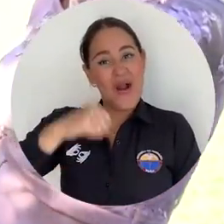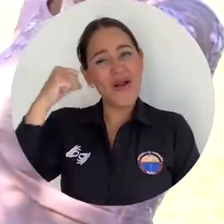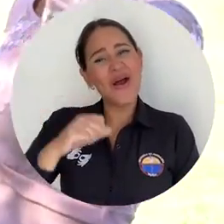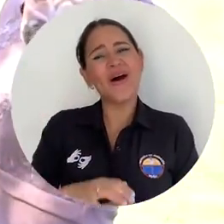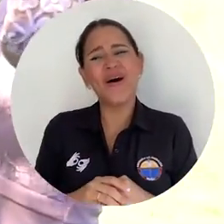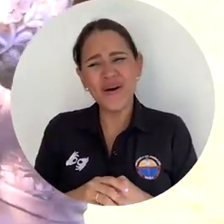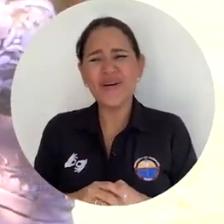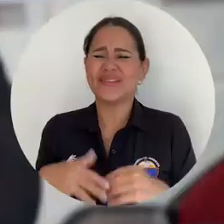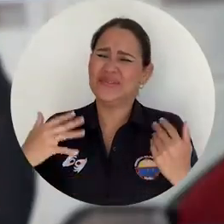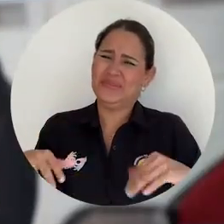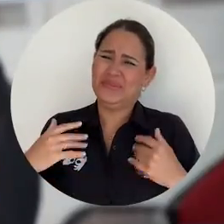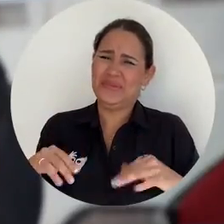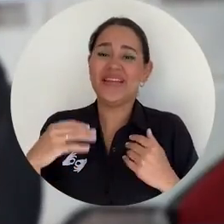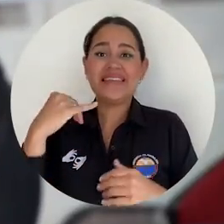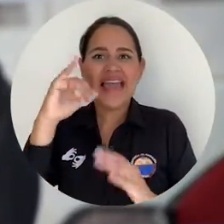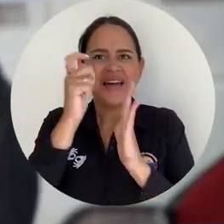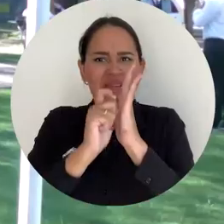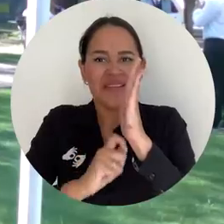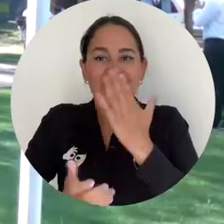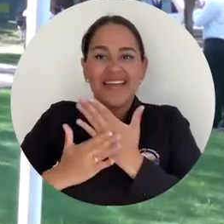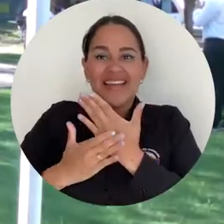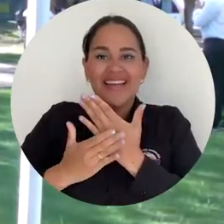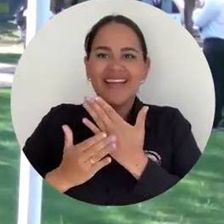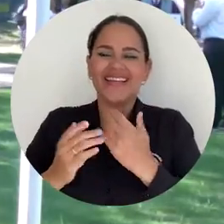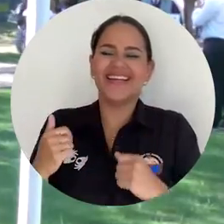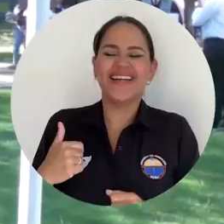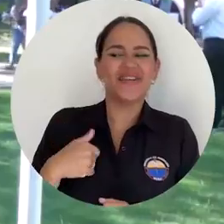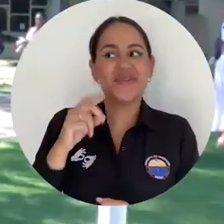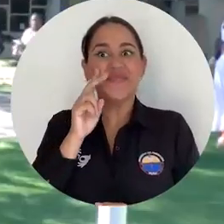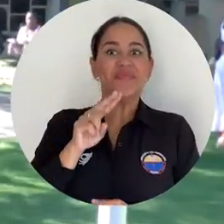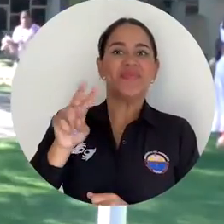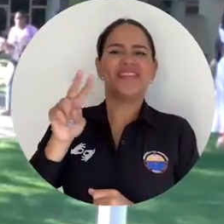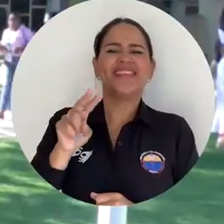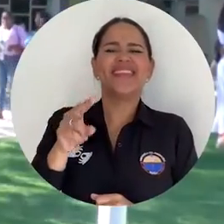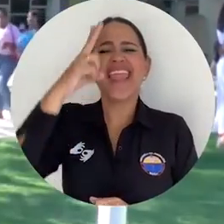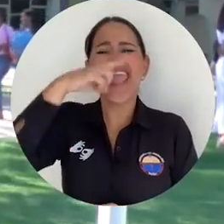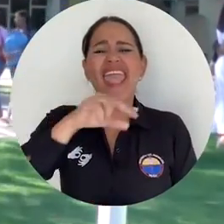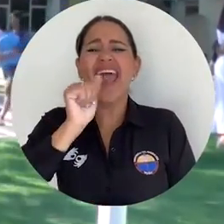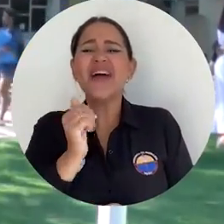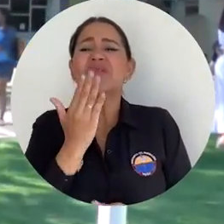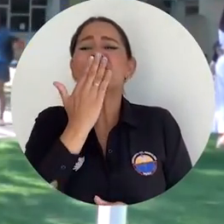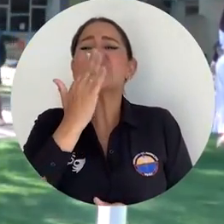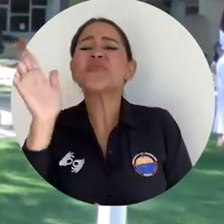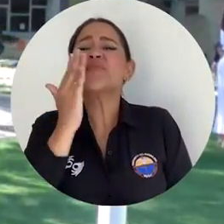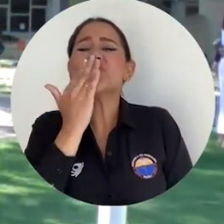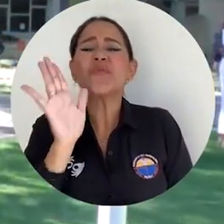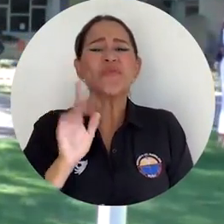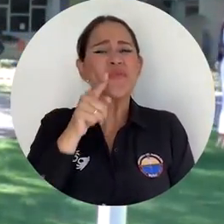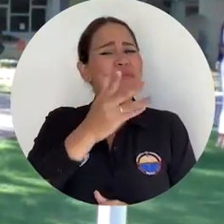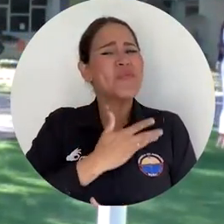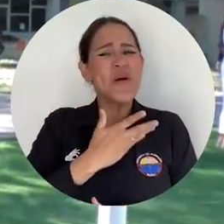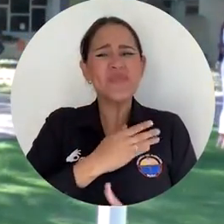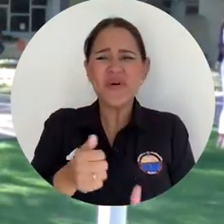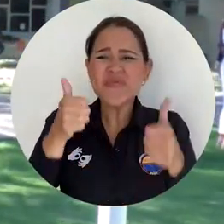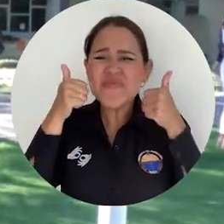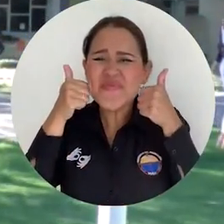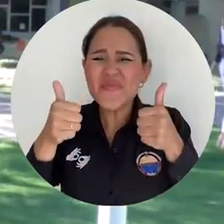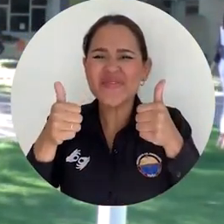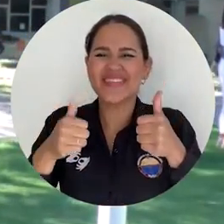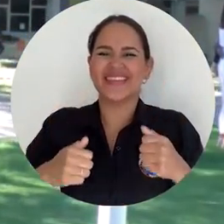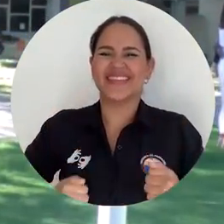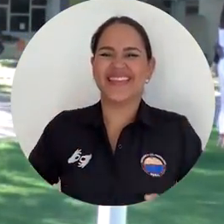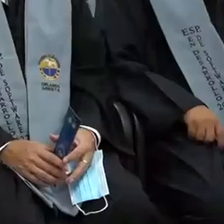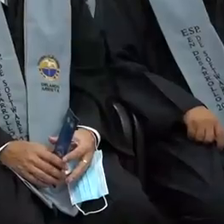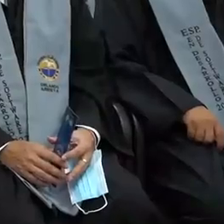se siente muy orgullosa y me lo ha dicho muchas veces podía verla desde donde estaba como me mandaba besito me decía mamá